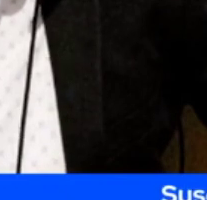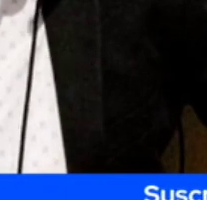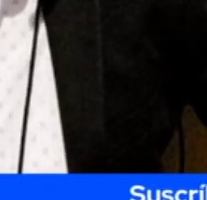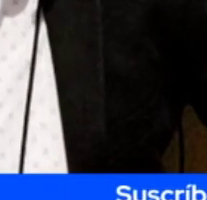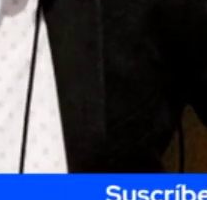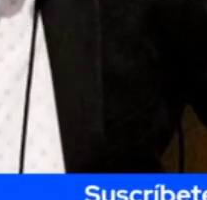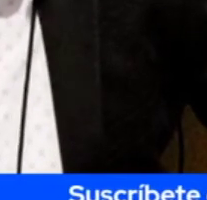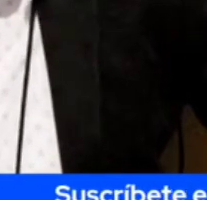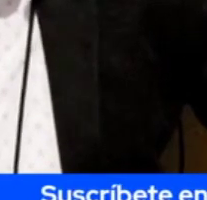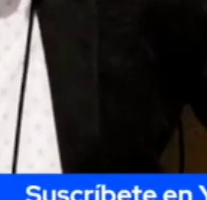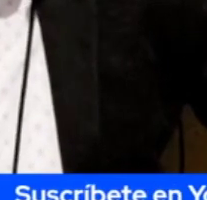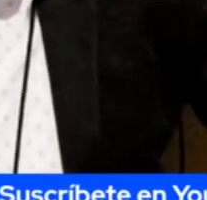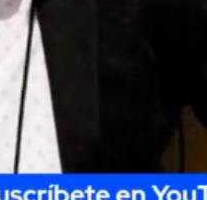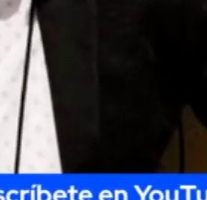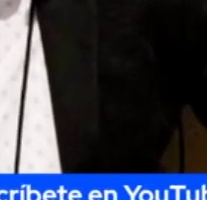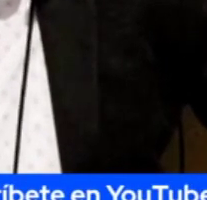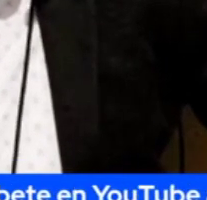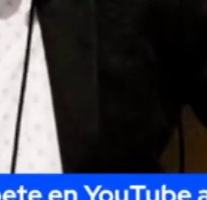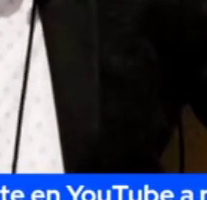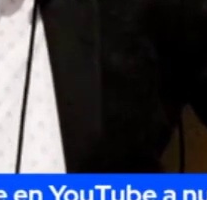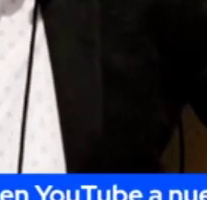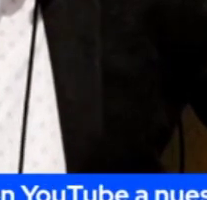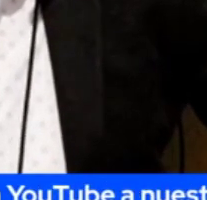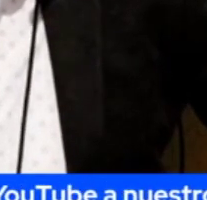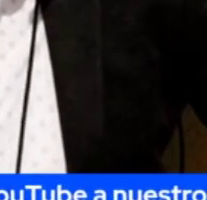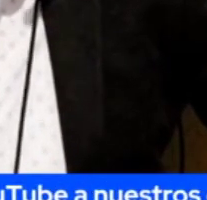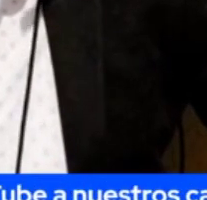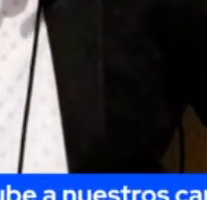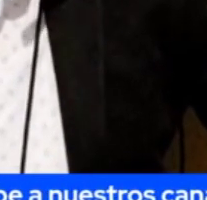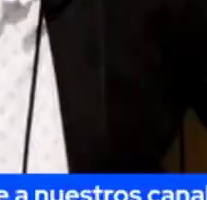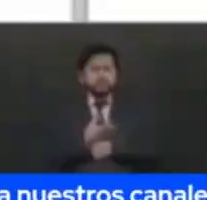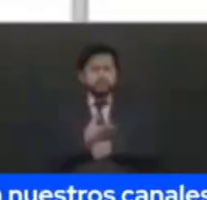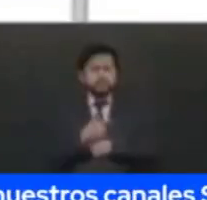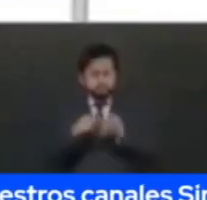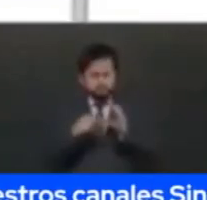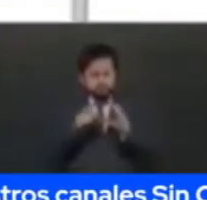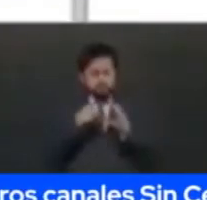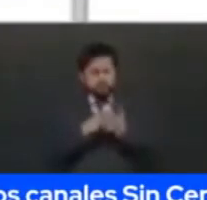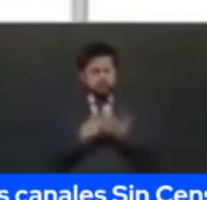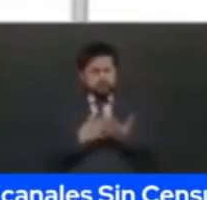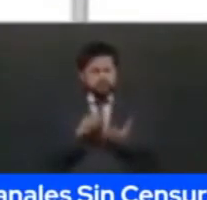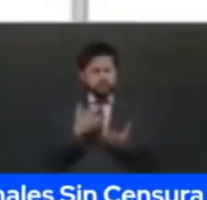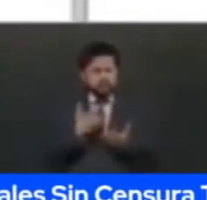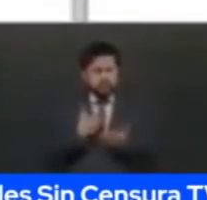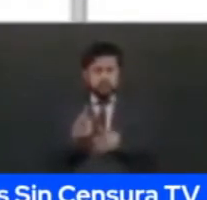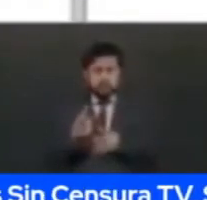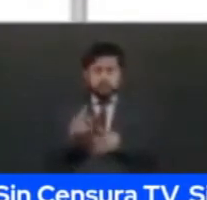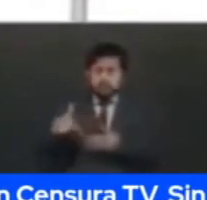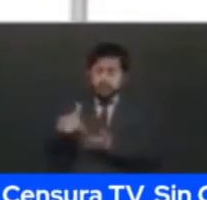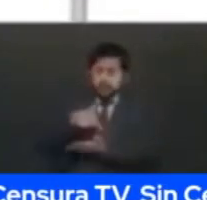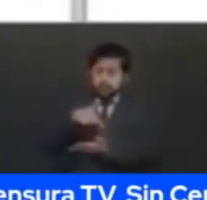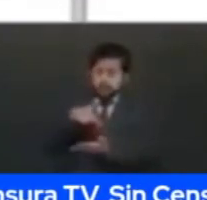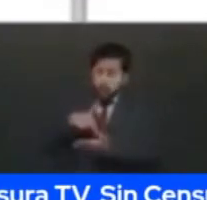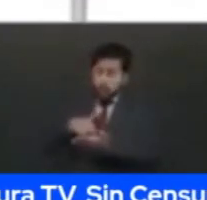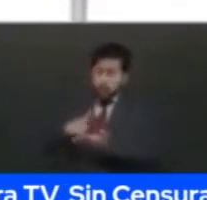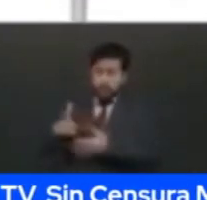seguimos comentando después de verla y escucharla, mi querido Rafa. Ahí donde está la glorieta de Colón,